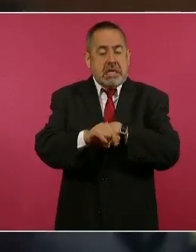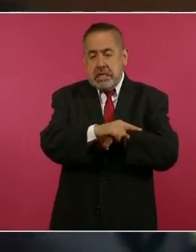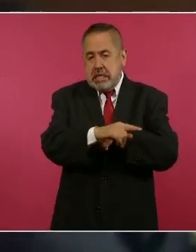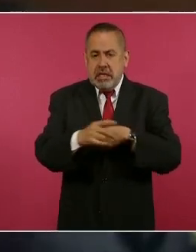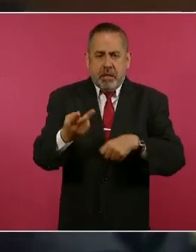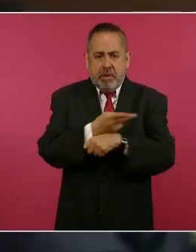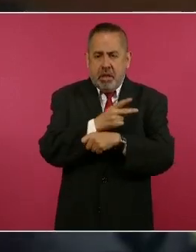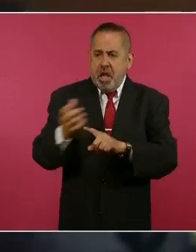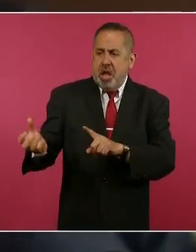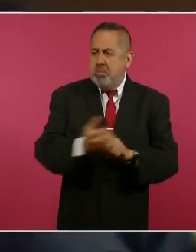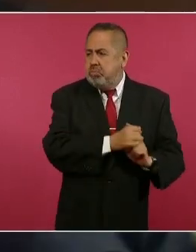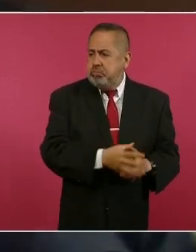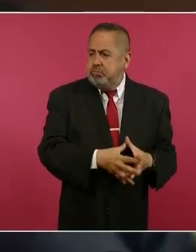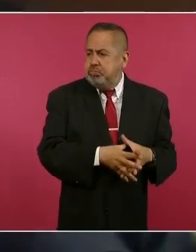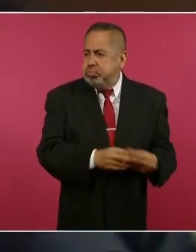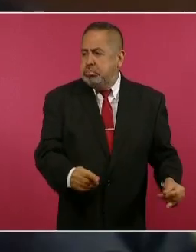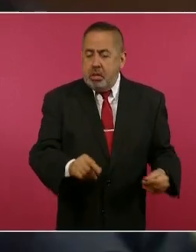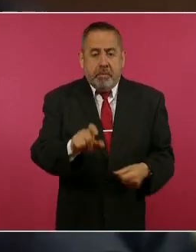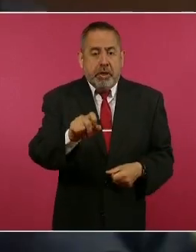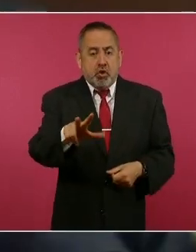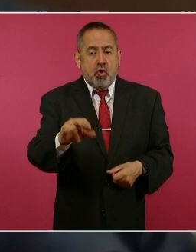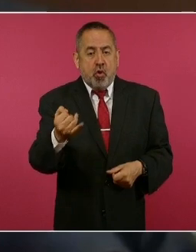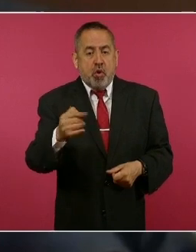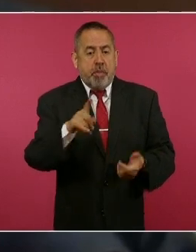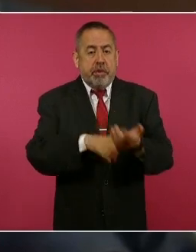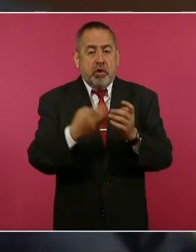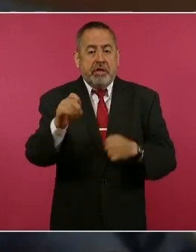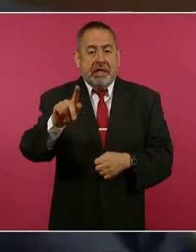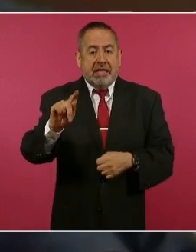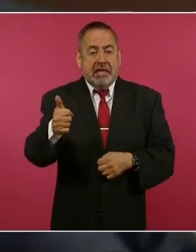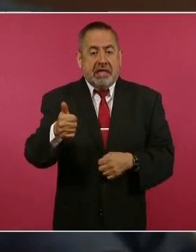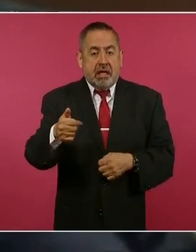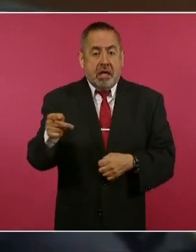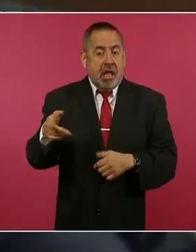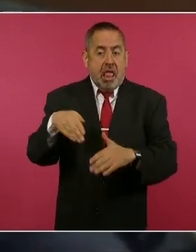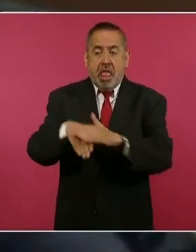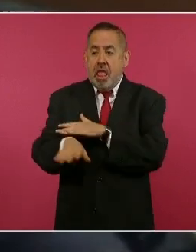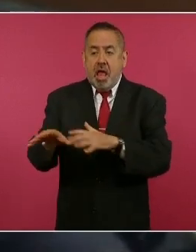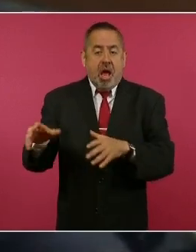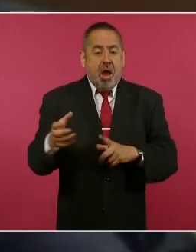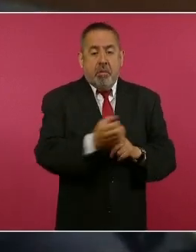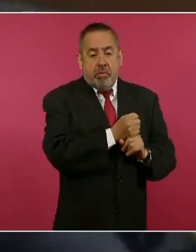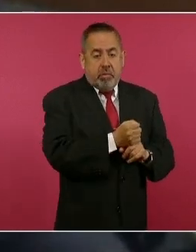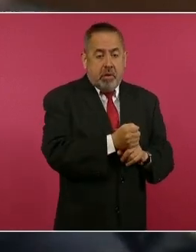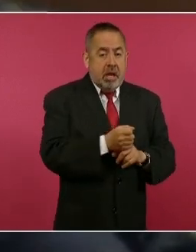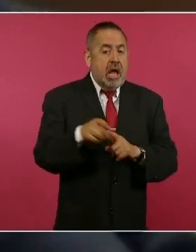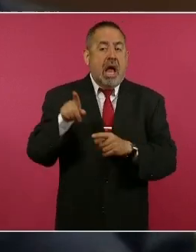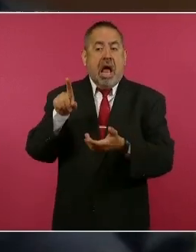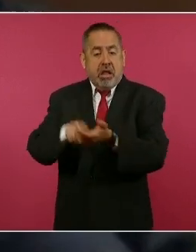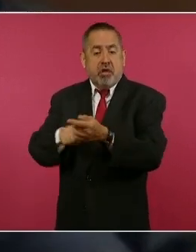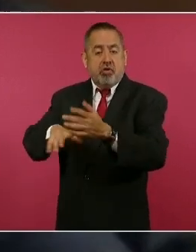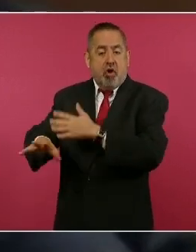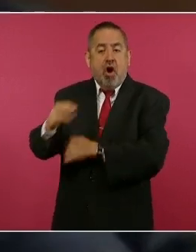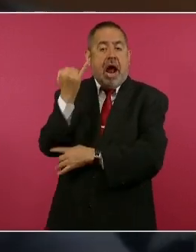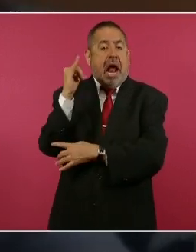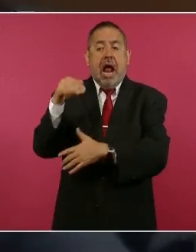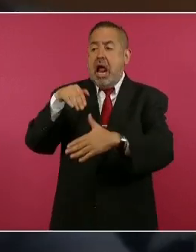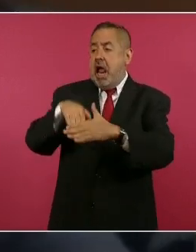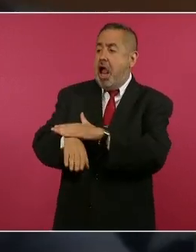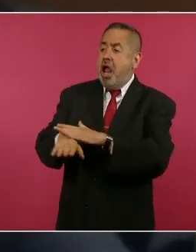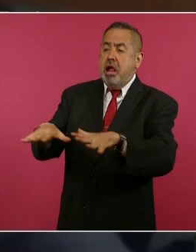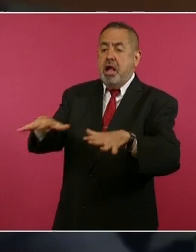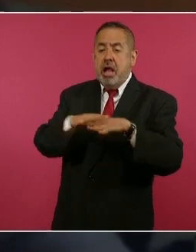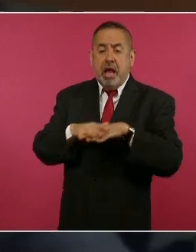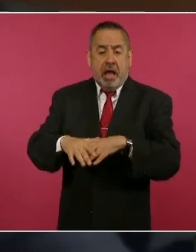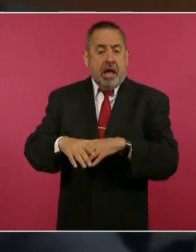y desaparecida el 28 de junio de 1976, cuando estaba en los jardines de la Embajada